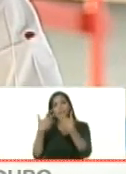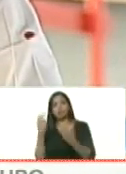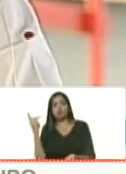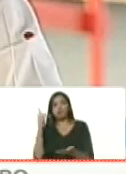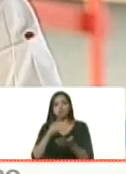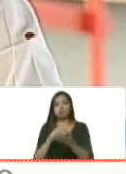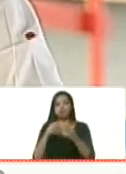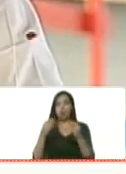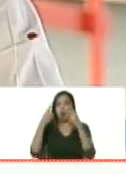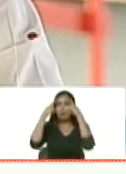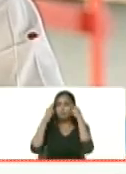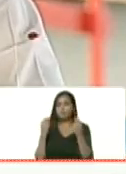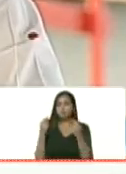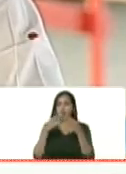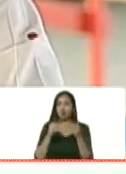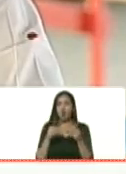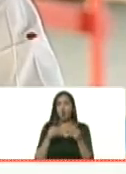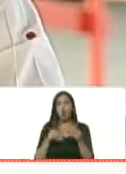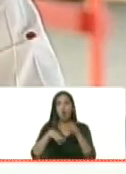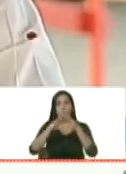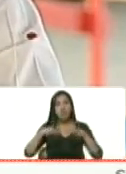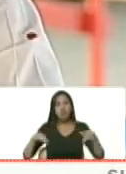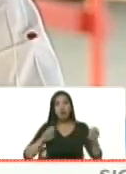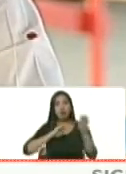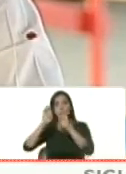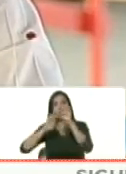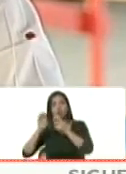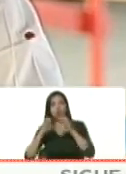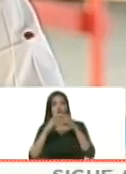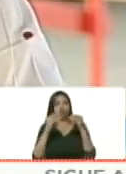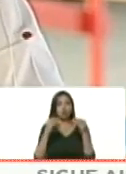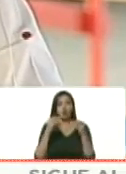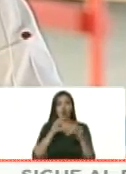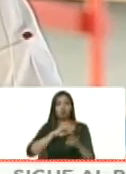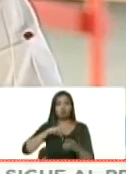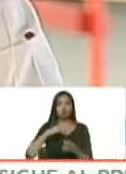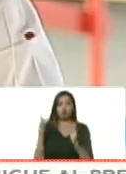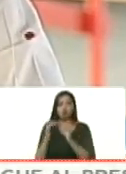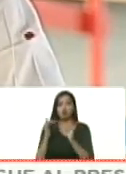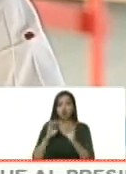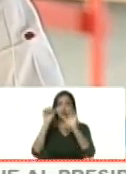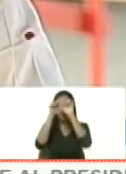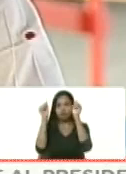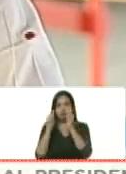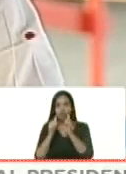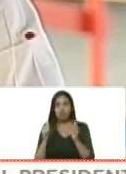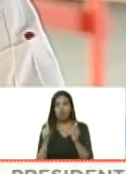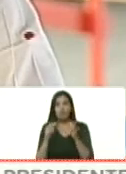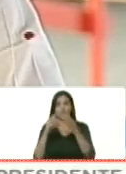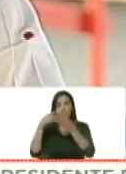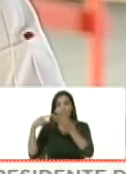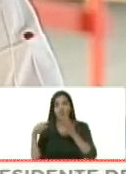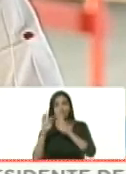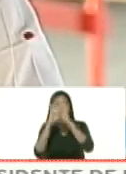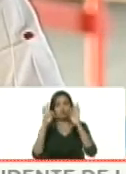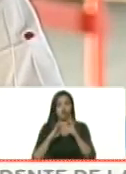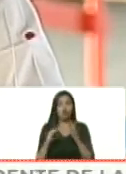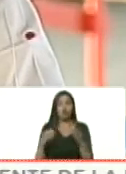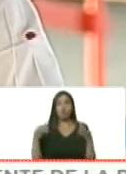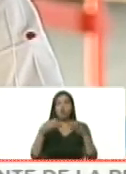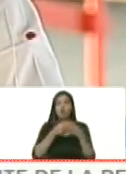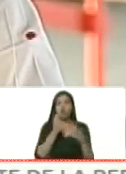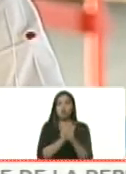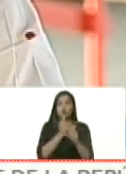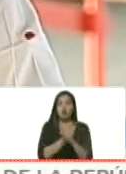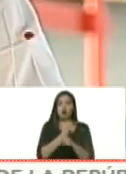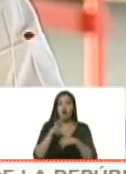en el área acuática, estuvieron haciendo una evaluación sobre las relaciones que tenemos nosotros en nuestro sistema en todas distintas áreas, con unas mesas de trabajo.